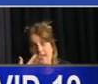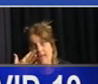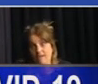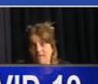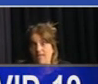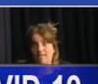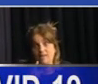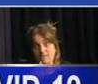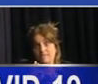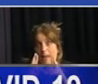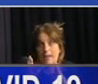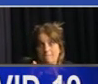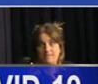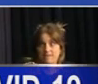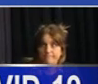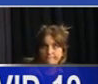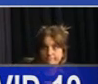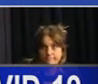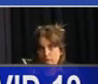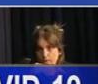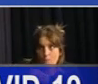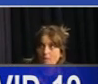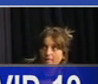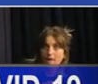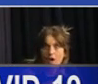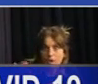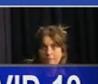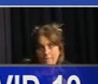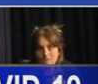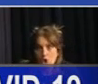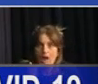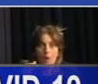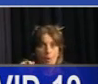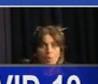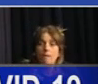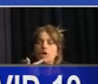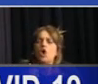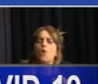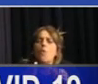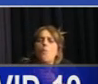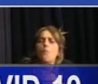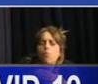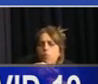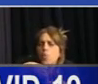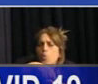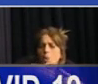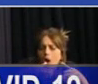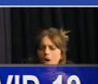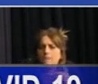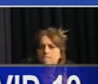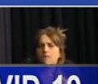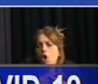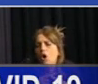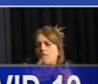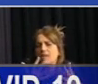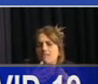como han hecho en otros países y apelando al término de burbuja y celebraciones en fiesta de